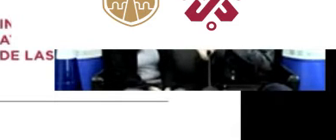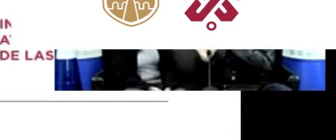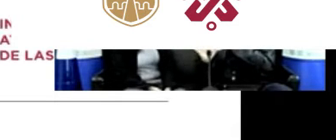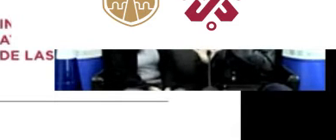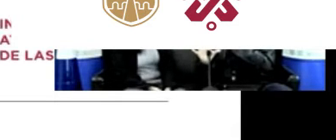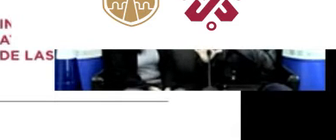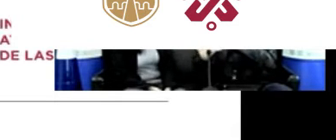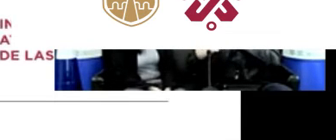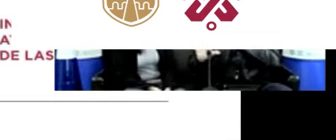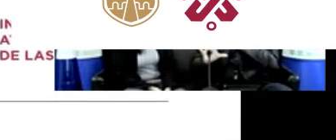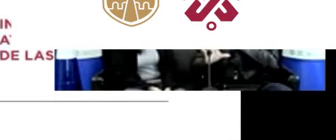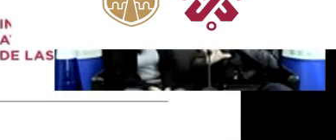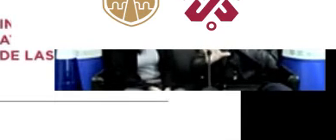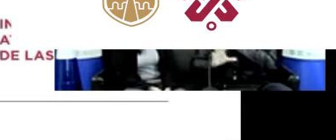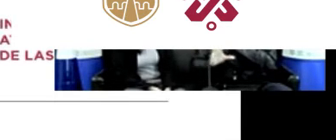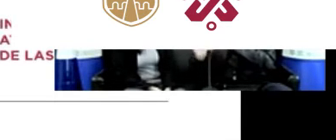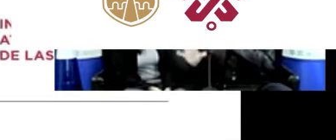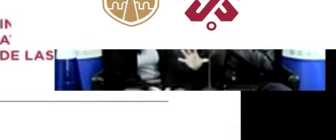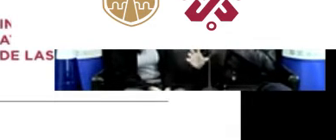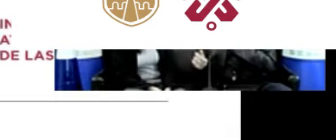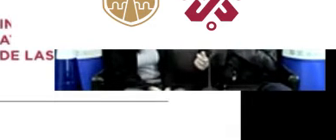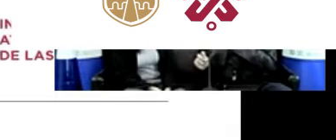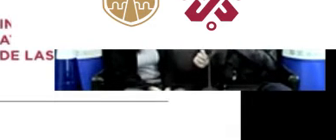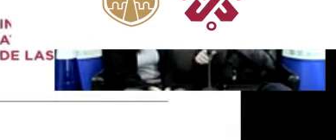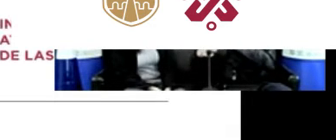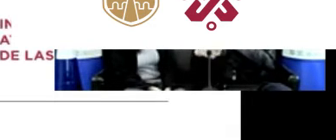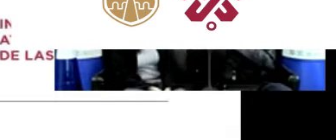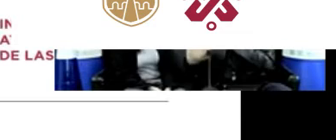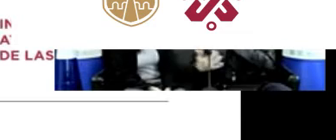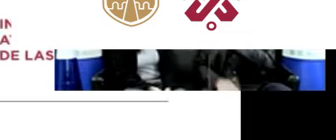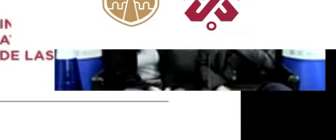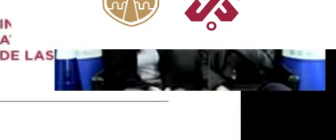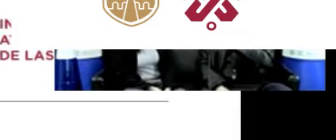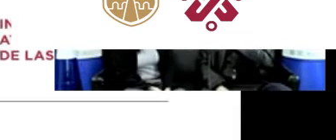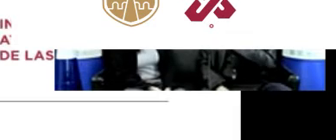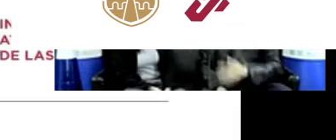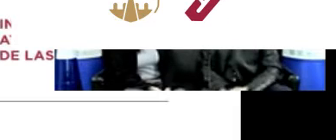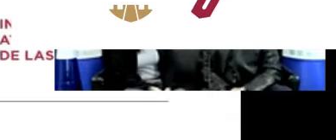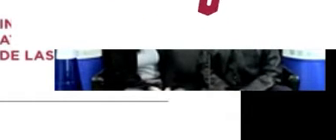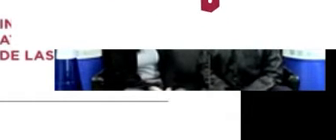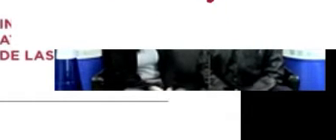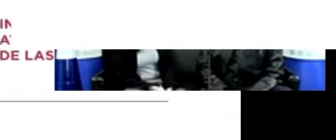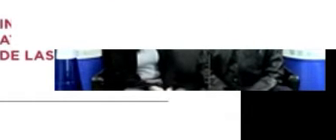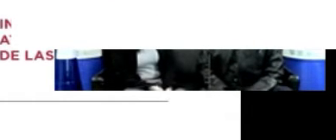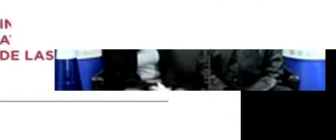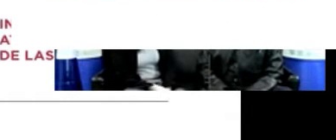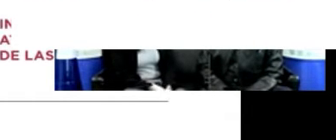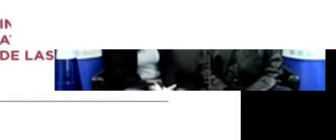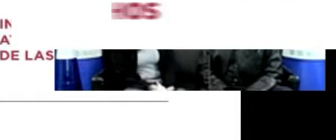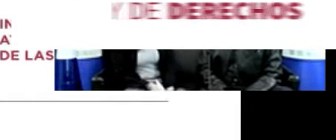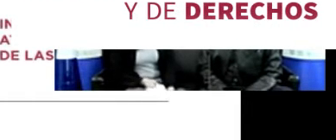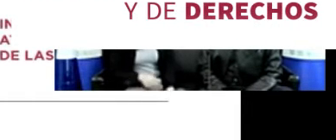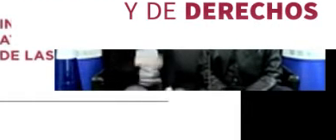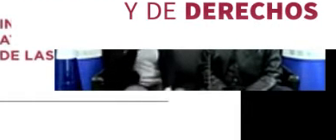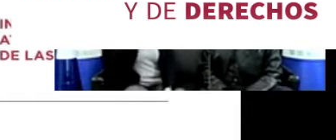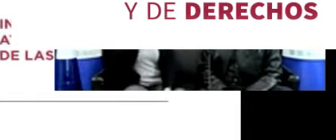ambigüedad lo vamos a ayudar a transitar, a motivarlo a seguir el tratamiento. Claro. Y